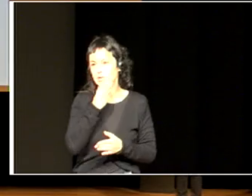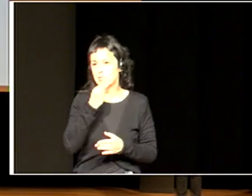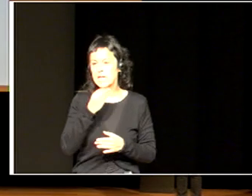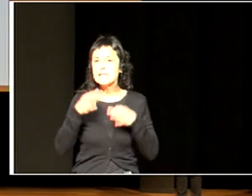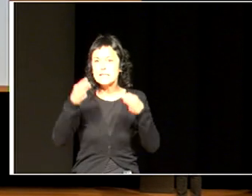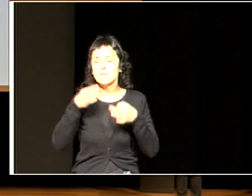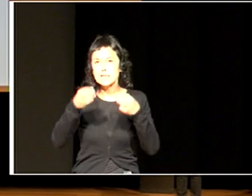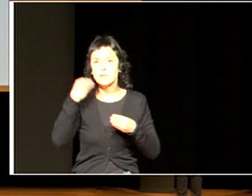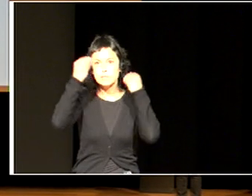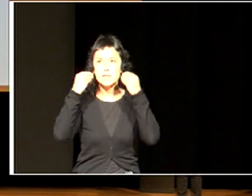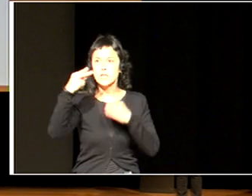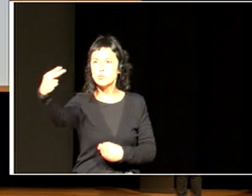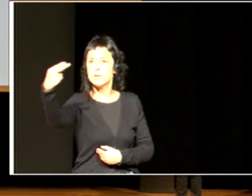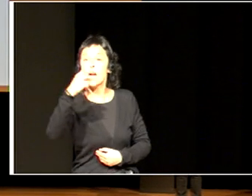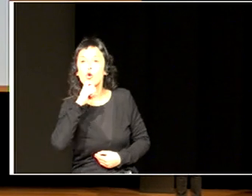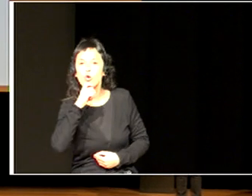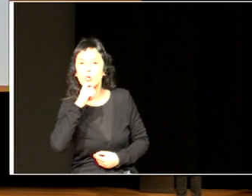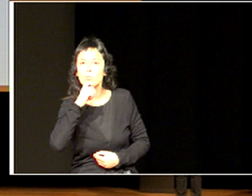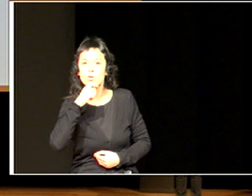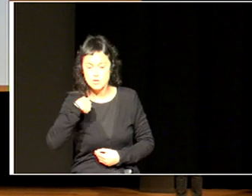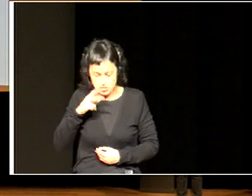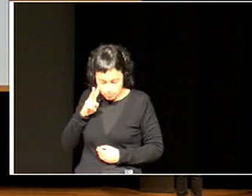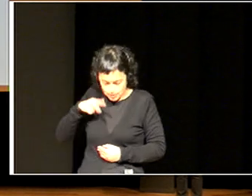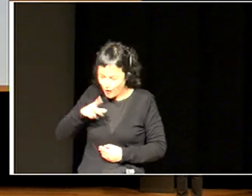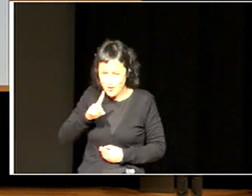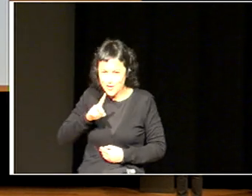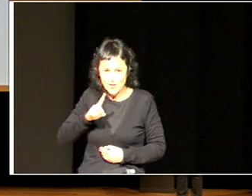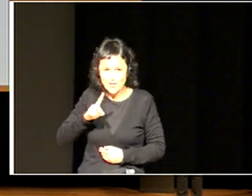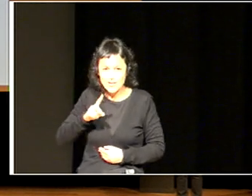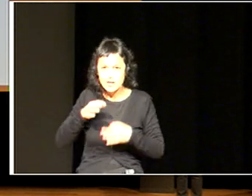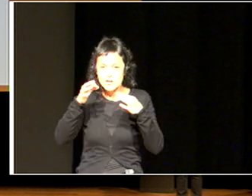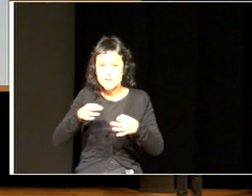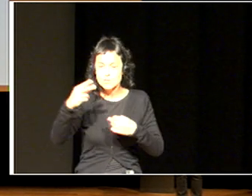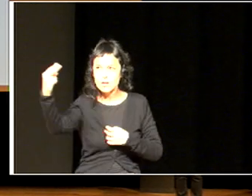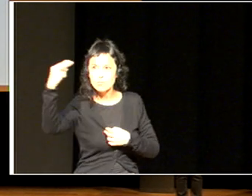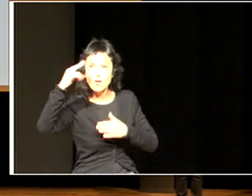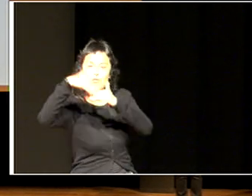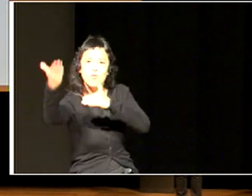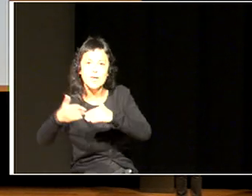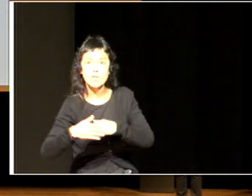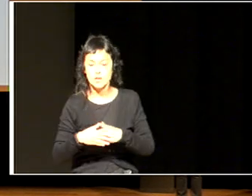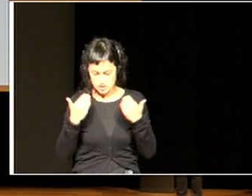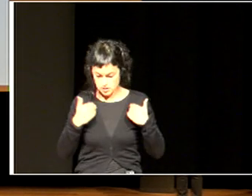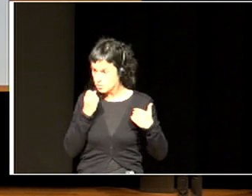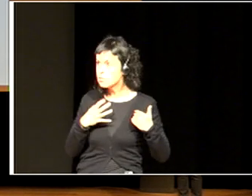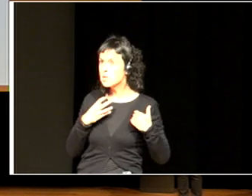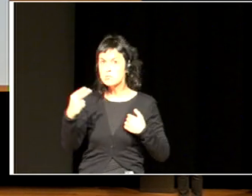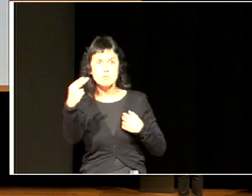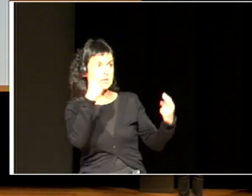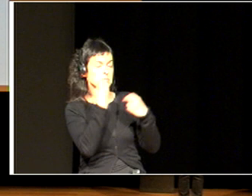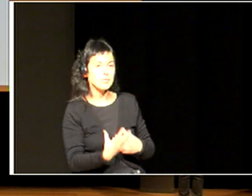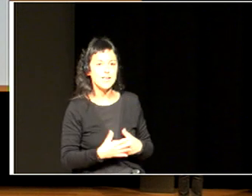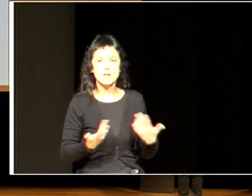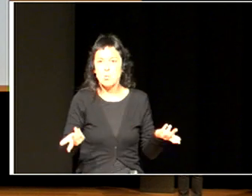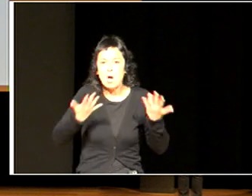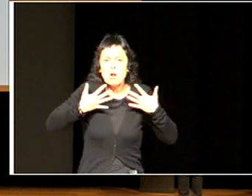externa no en la mirada interna sino en el voy bien te pones algo que es tuyo